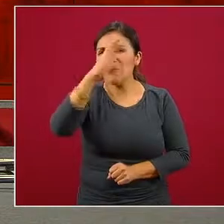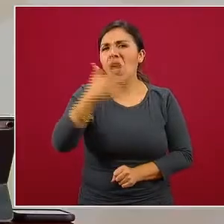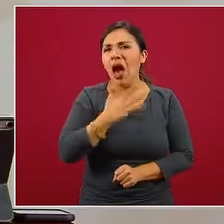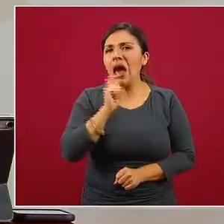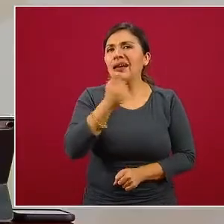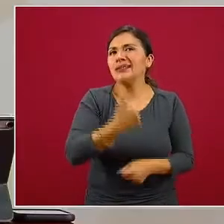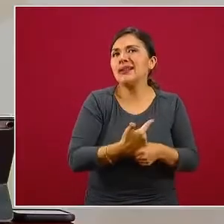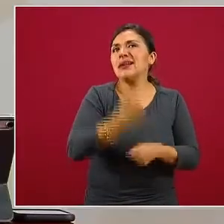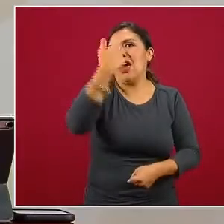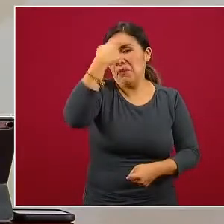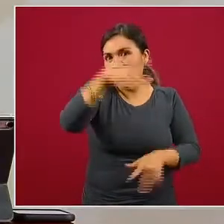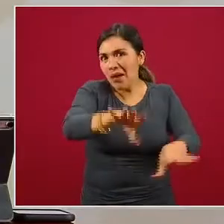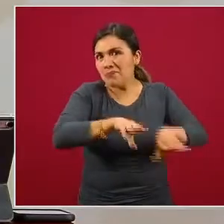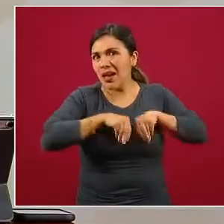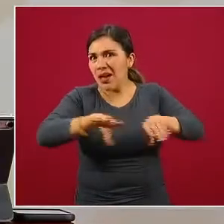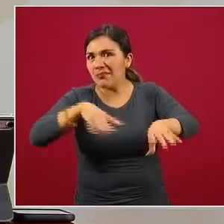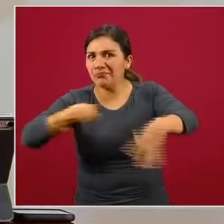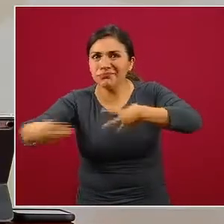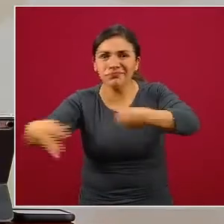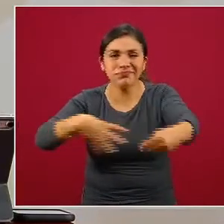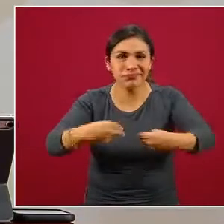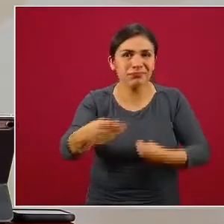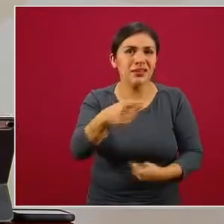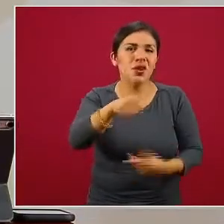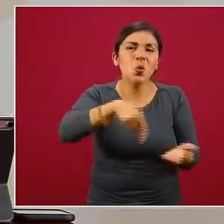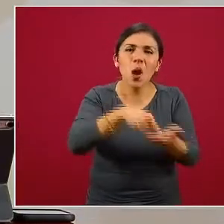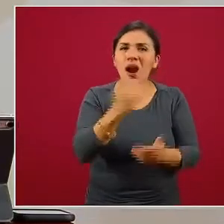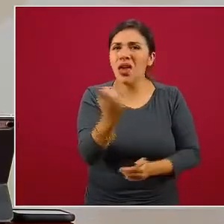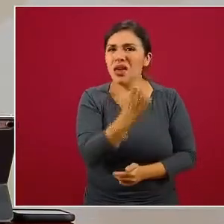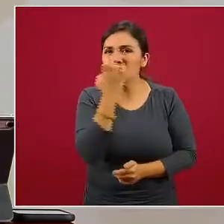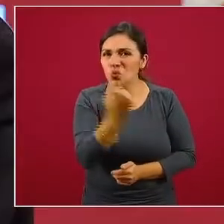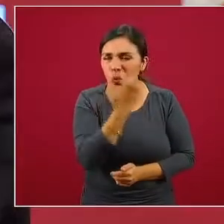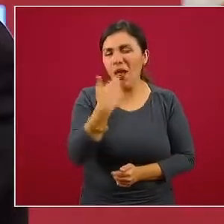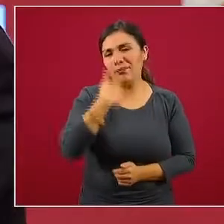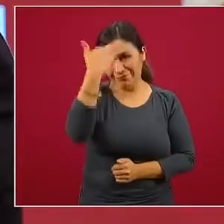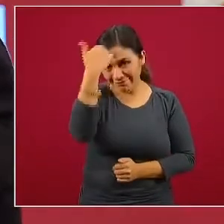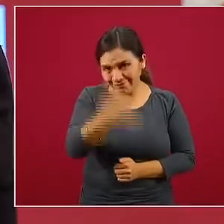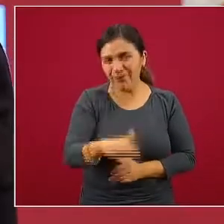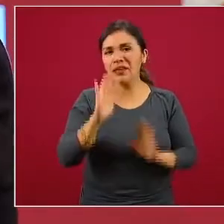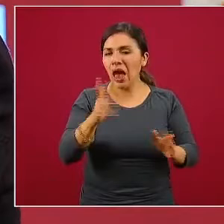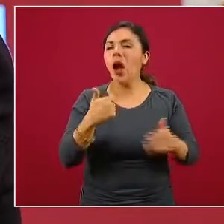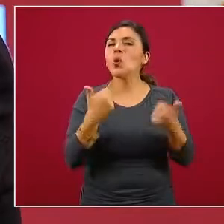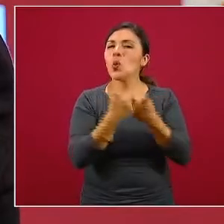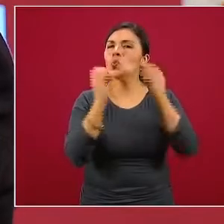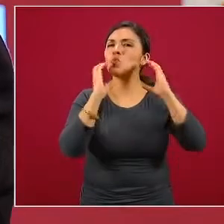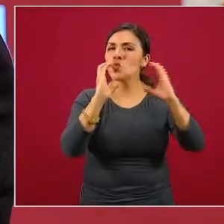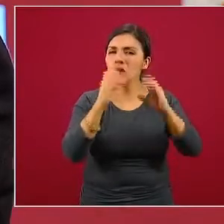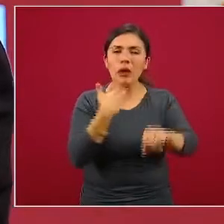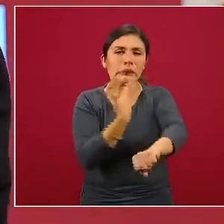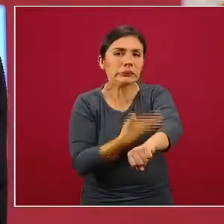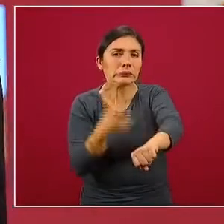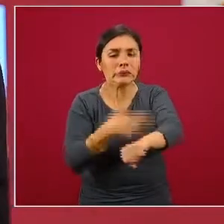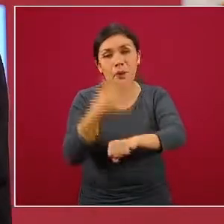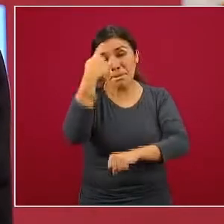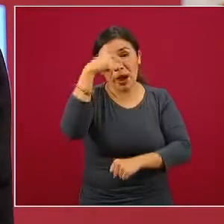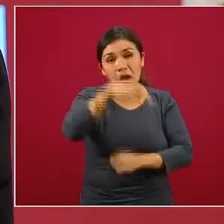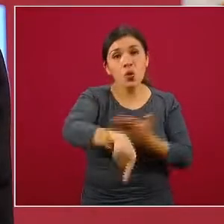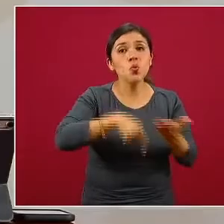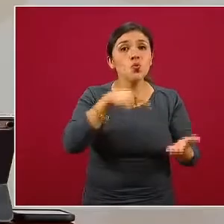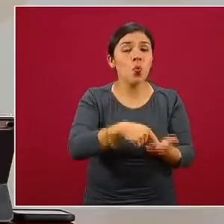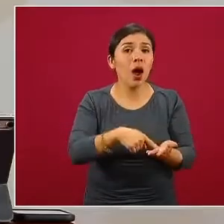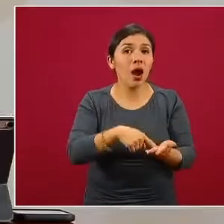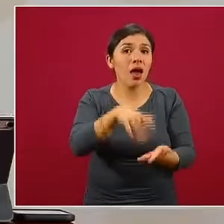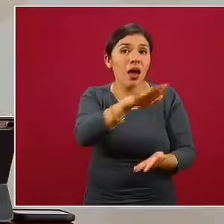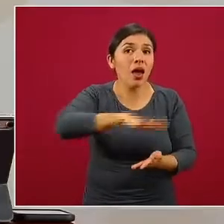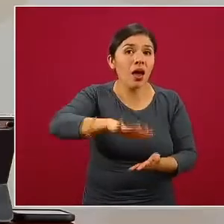al riesgo de transmisión en las comunidades escolares y lo hemos cuidado para que sea el espacio